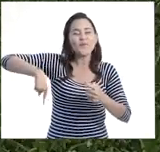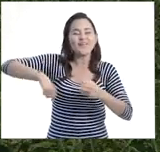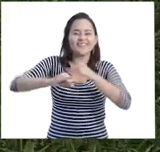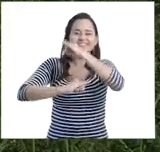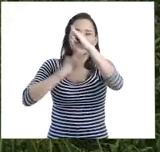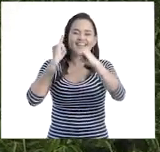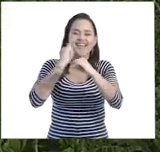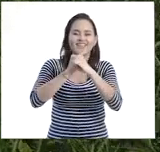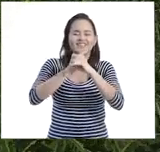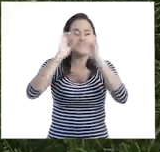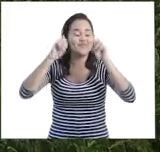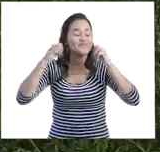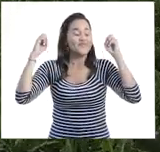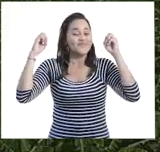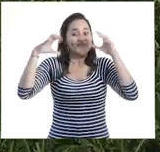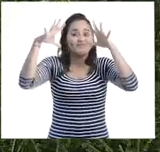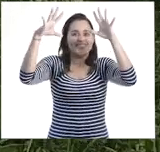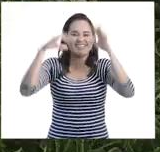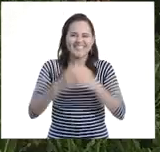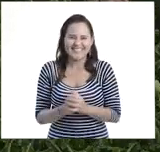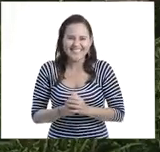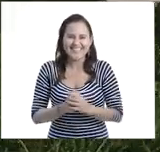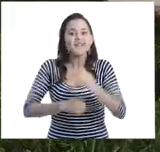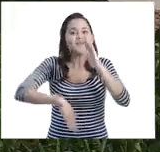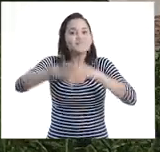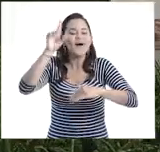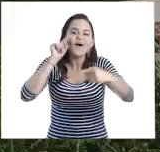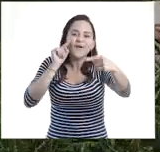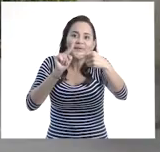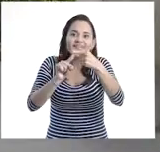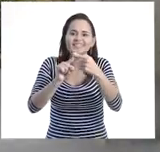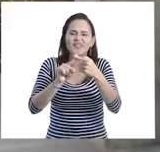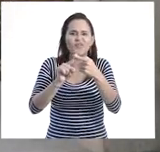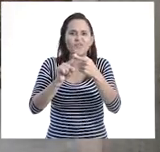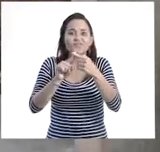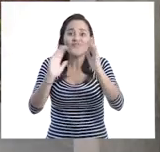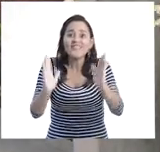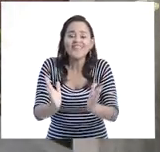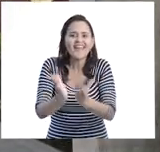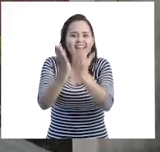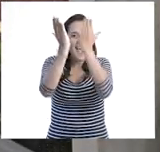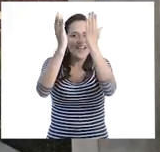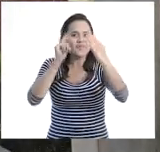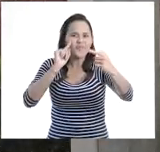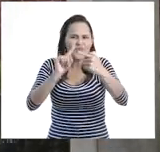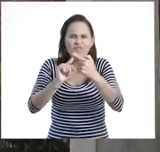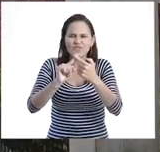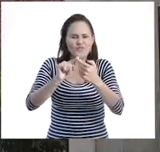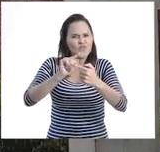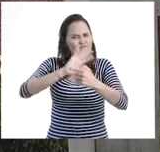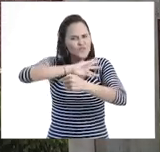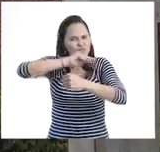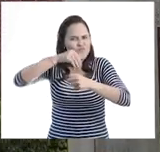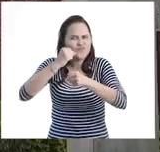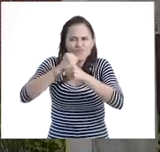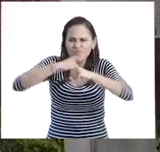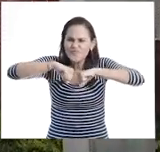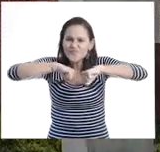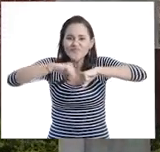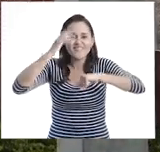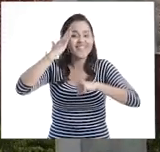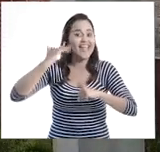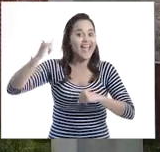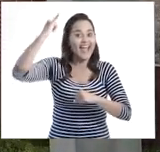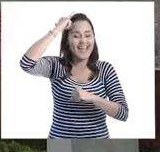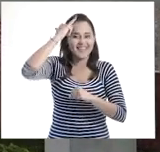Mágico. Lo que nos compromete a ser ambiciosos en la integración de este concepto a la gestión académica. La